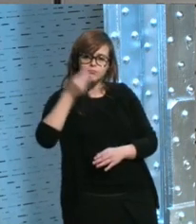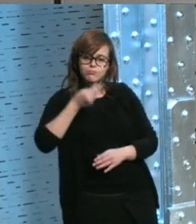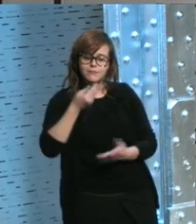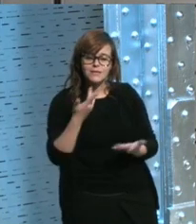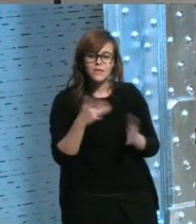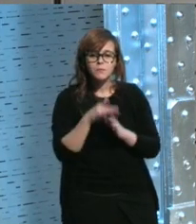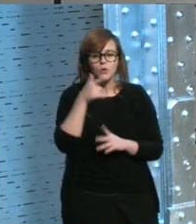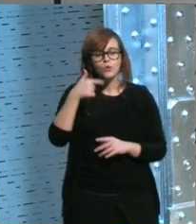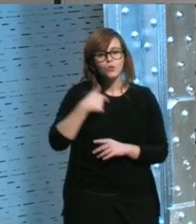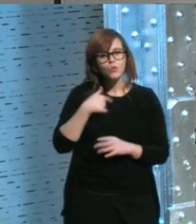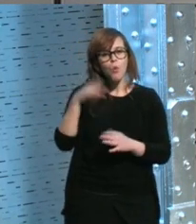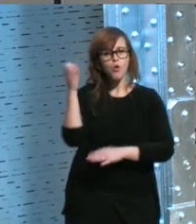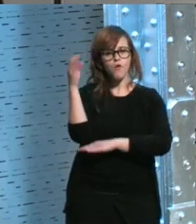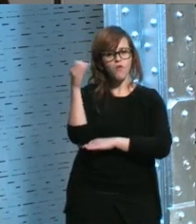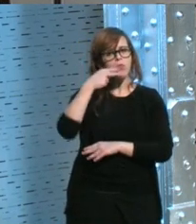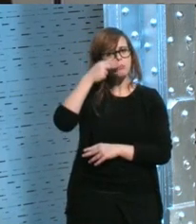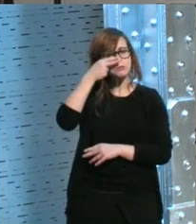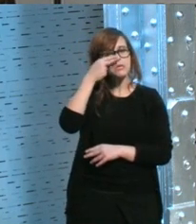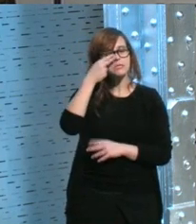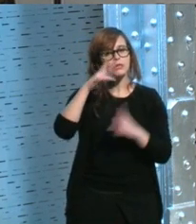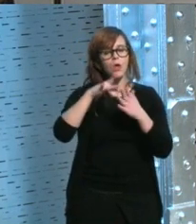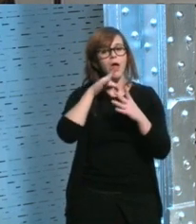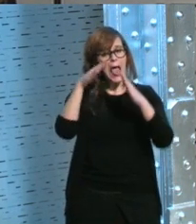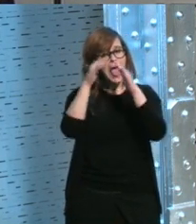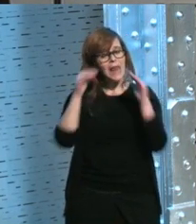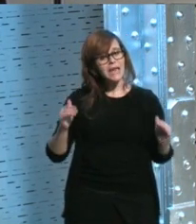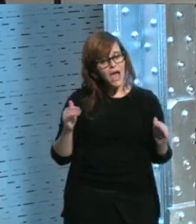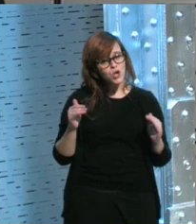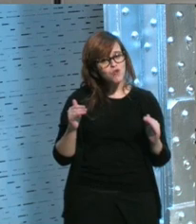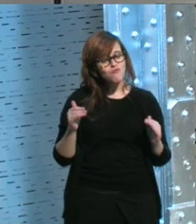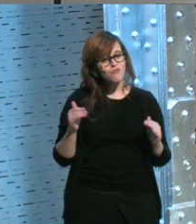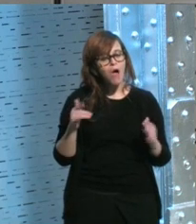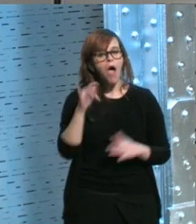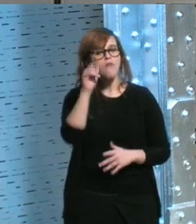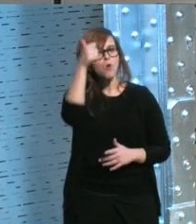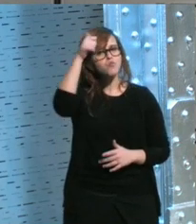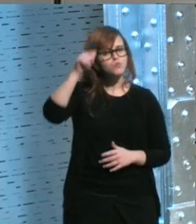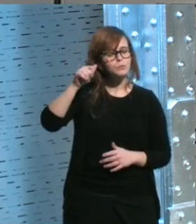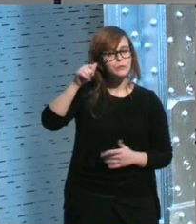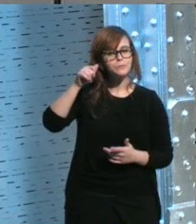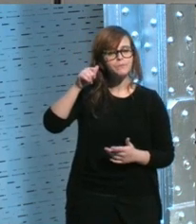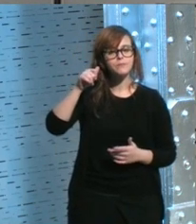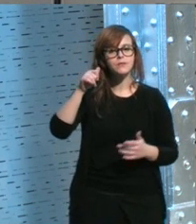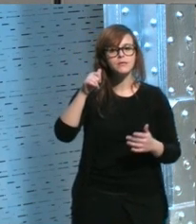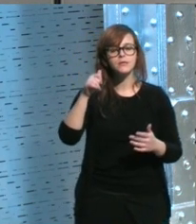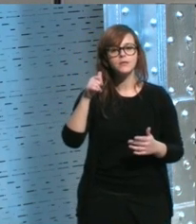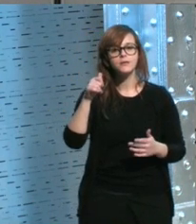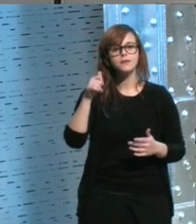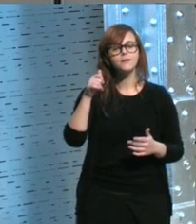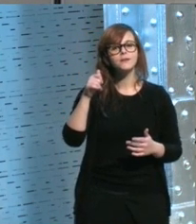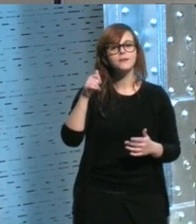y cuando estuve en una conferencia muy interesante en el Cairo, había un tipo que estaba